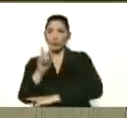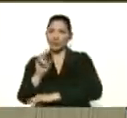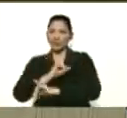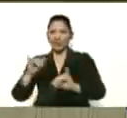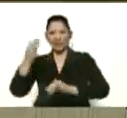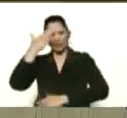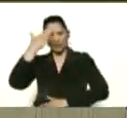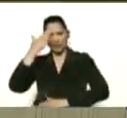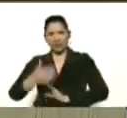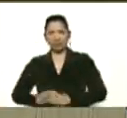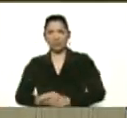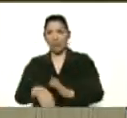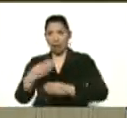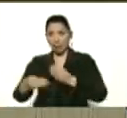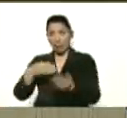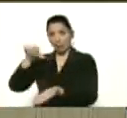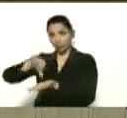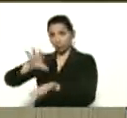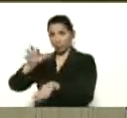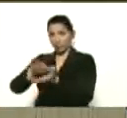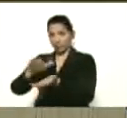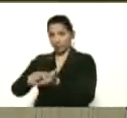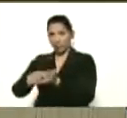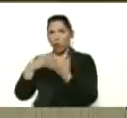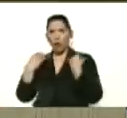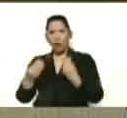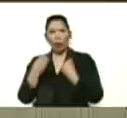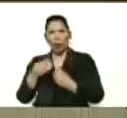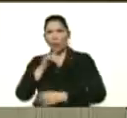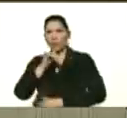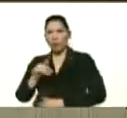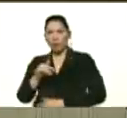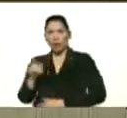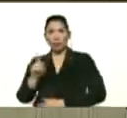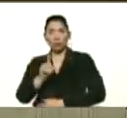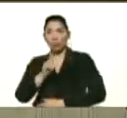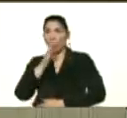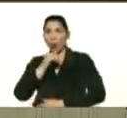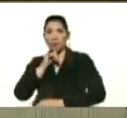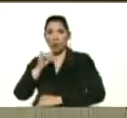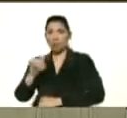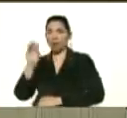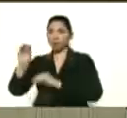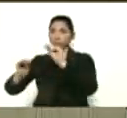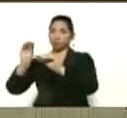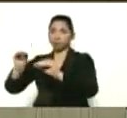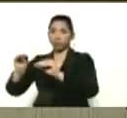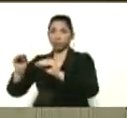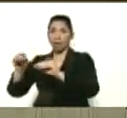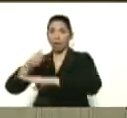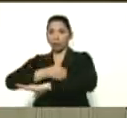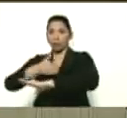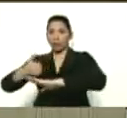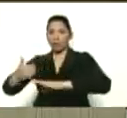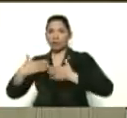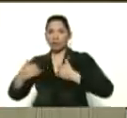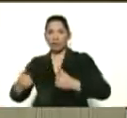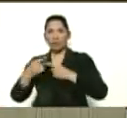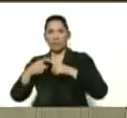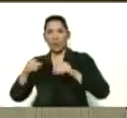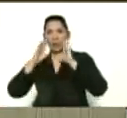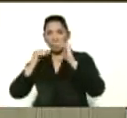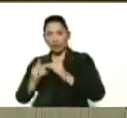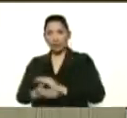sabían que había un foco en el estado de Nueva Esparta y cómo es que no informaron debidamente a las autoridades sanitarias para que se